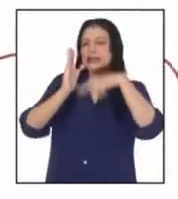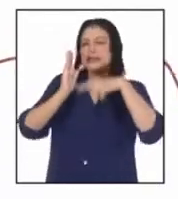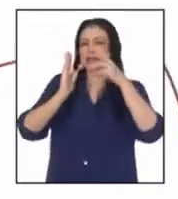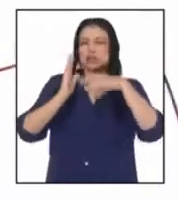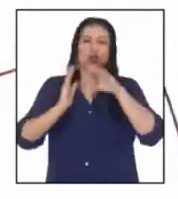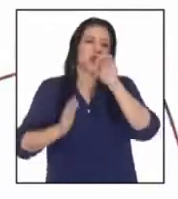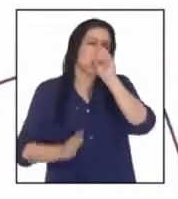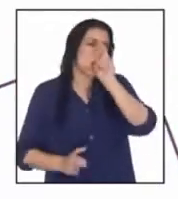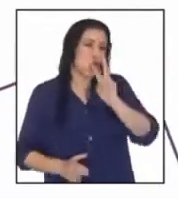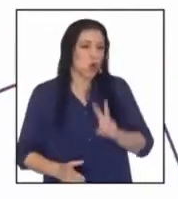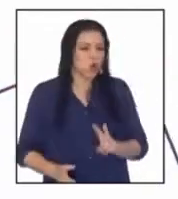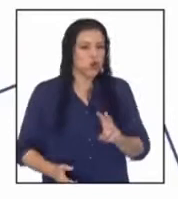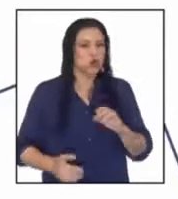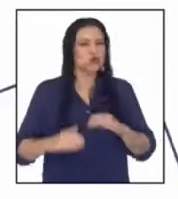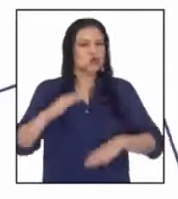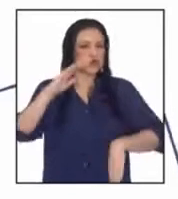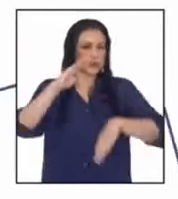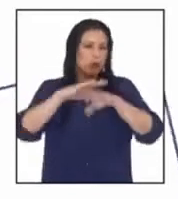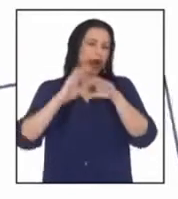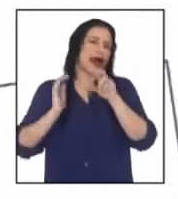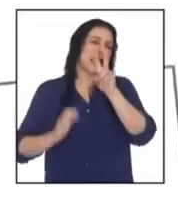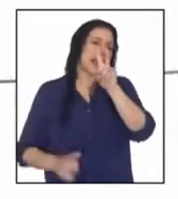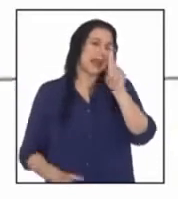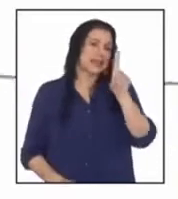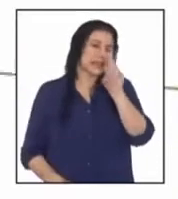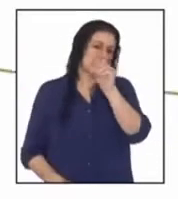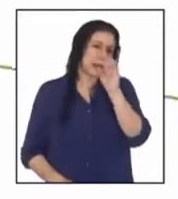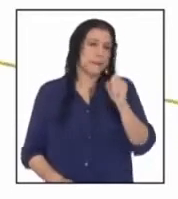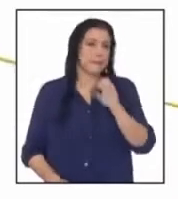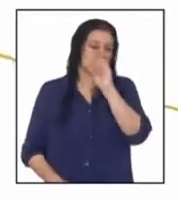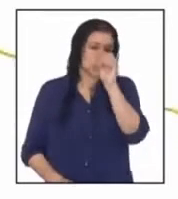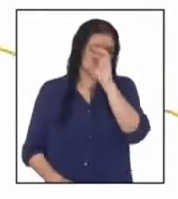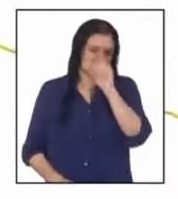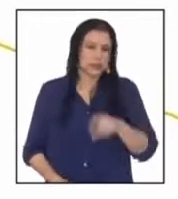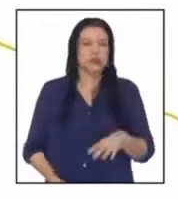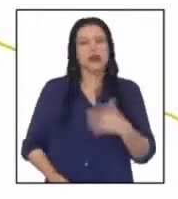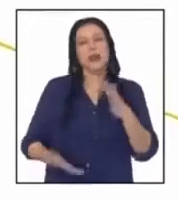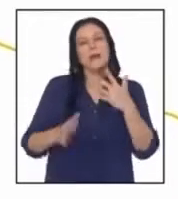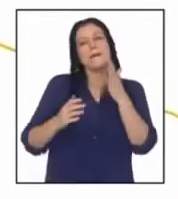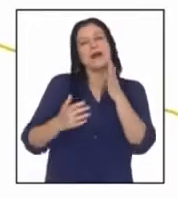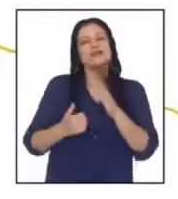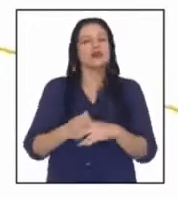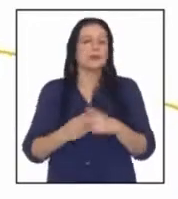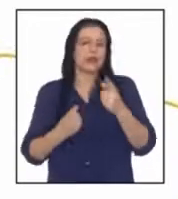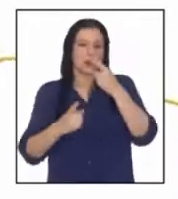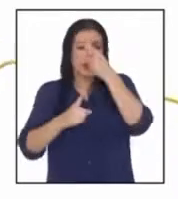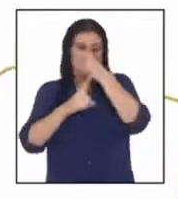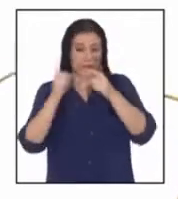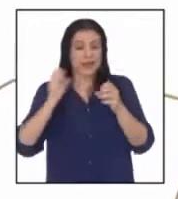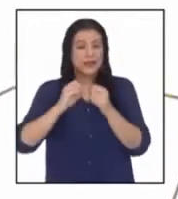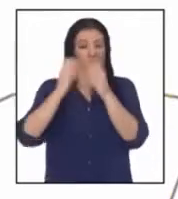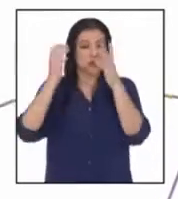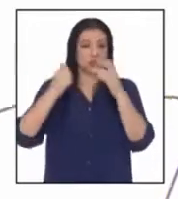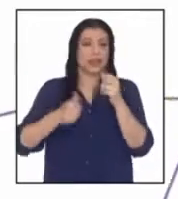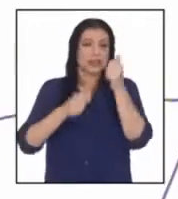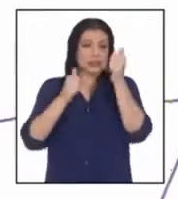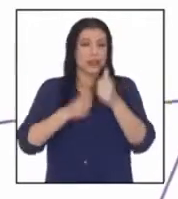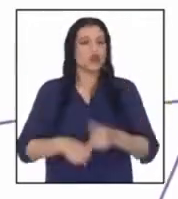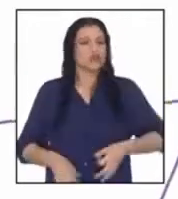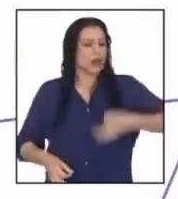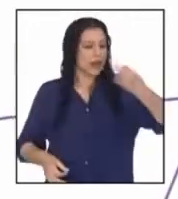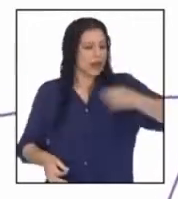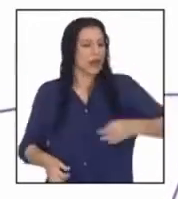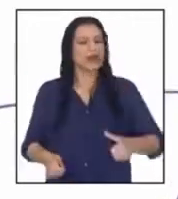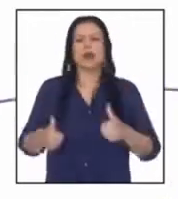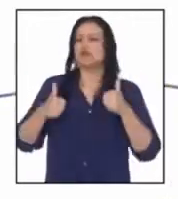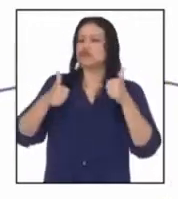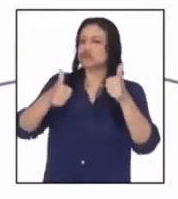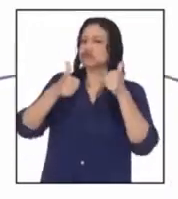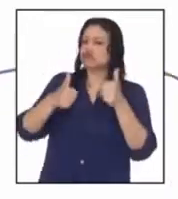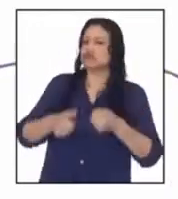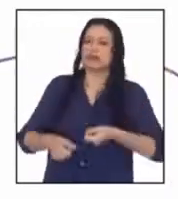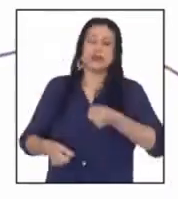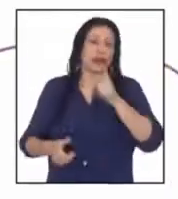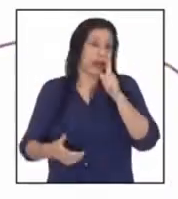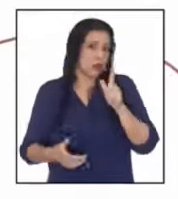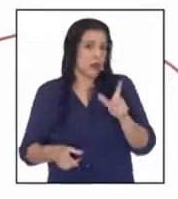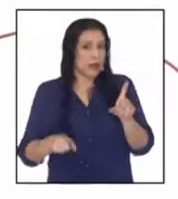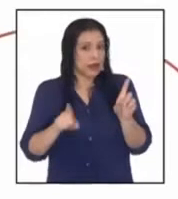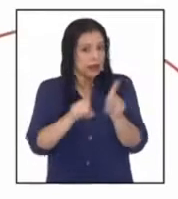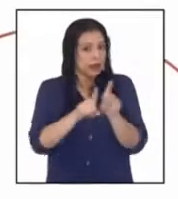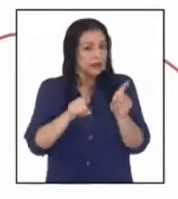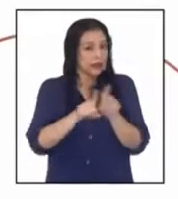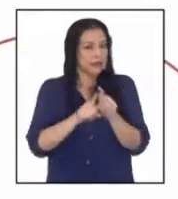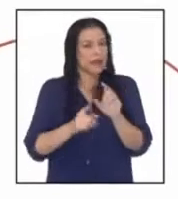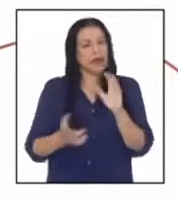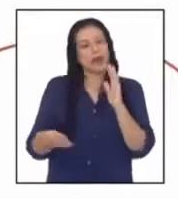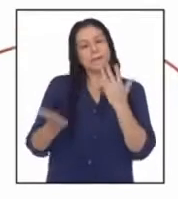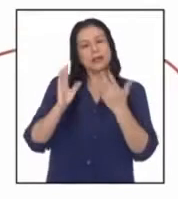de oxígeno superior al 100%. Es decir, al menos la mitad de los días de agosto tuvo una calidad excelente de agua. También